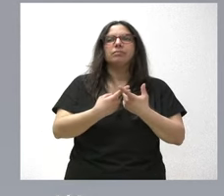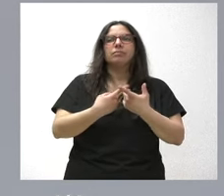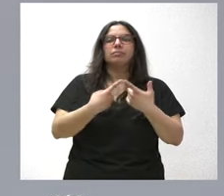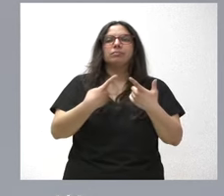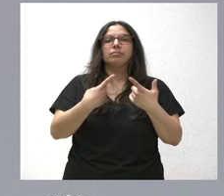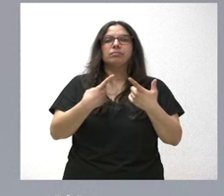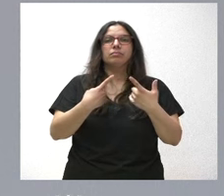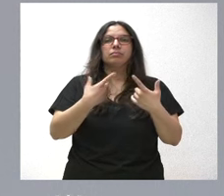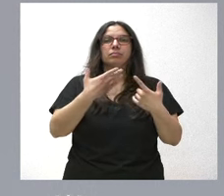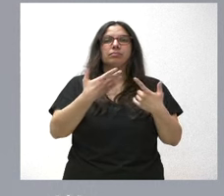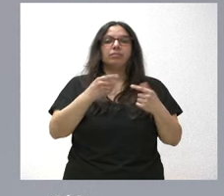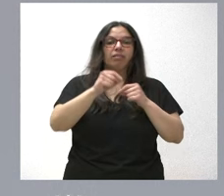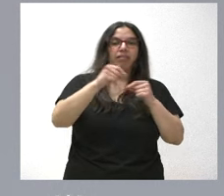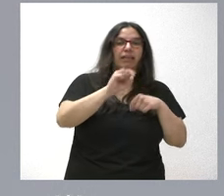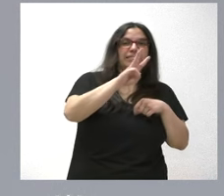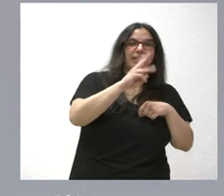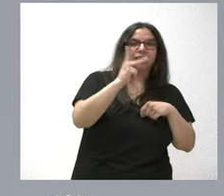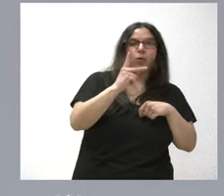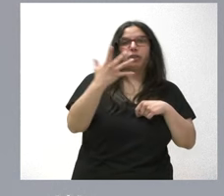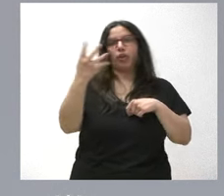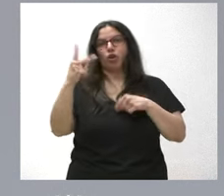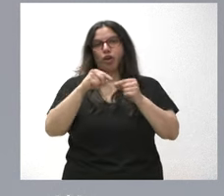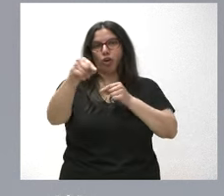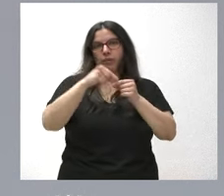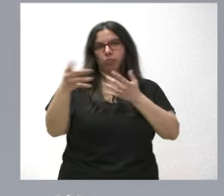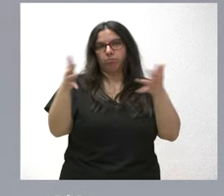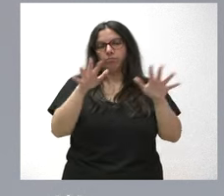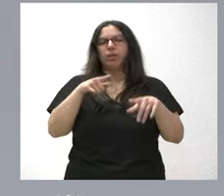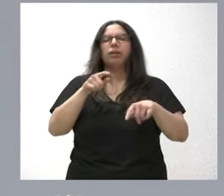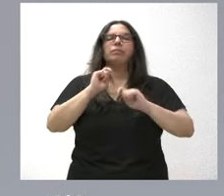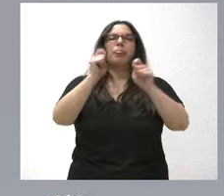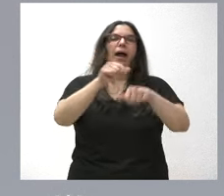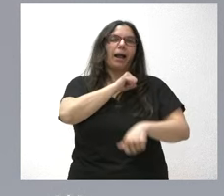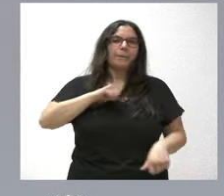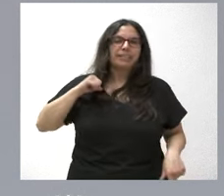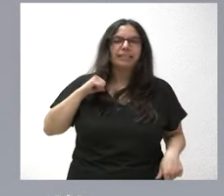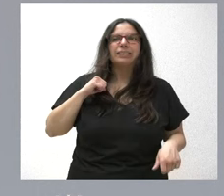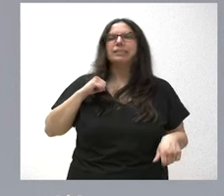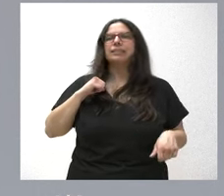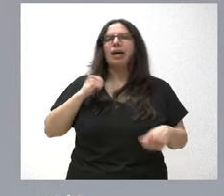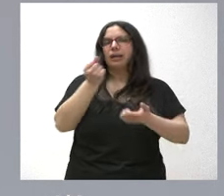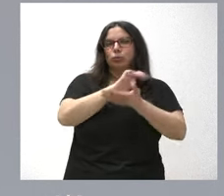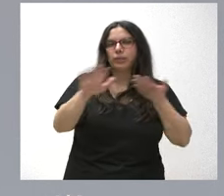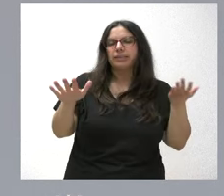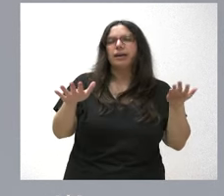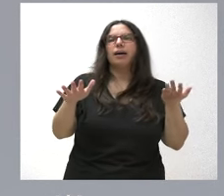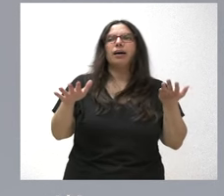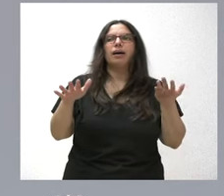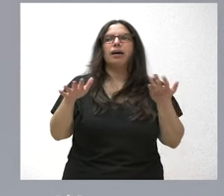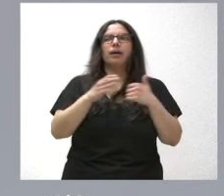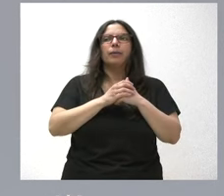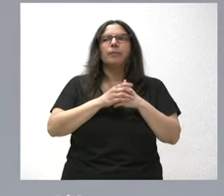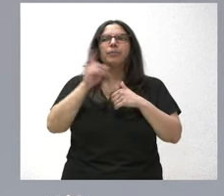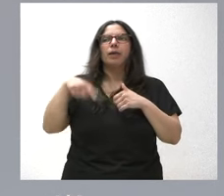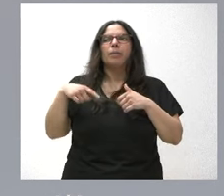de entre 3 y 5 kilómetros de recorrido, en donde se entregará una camiseta gratuitamente y una